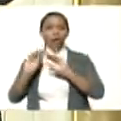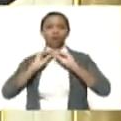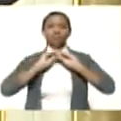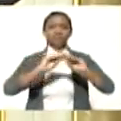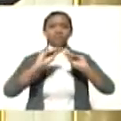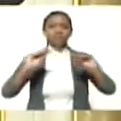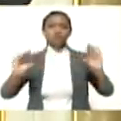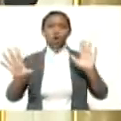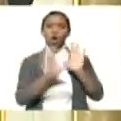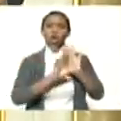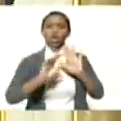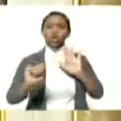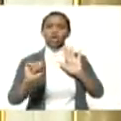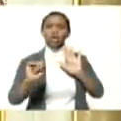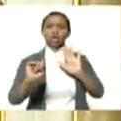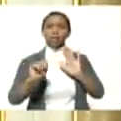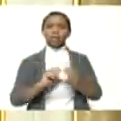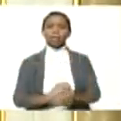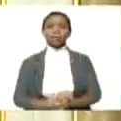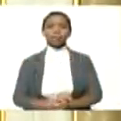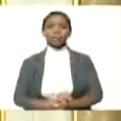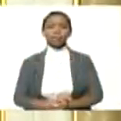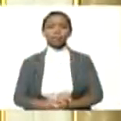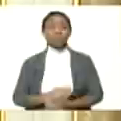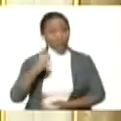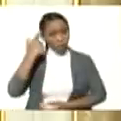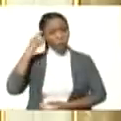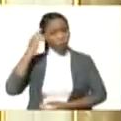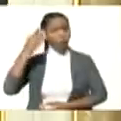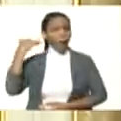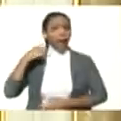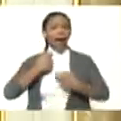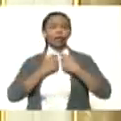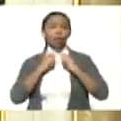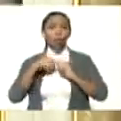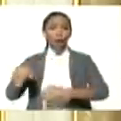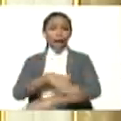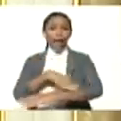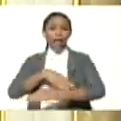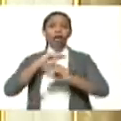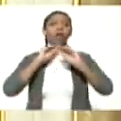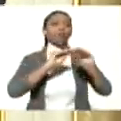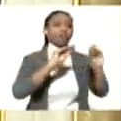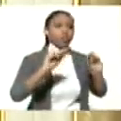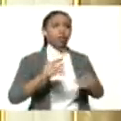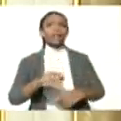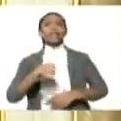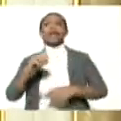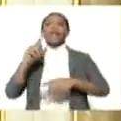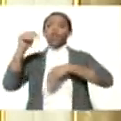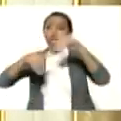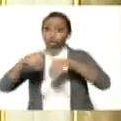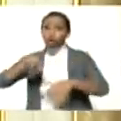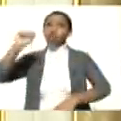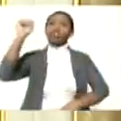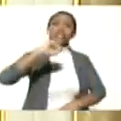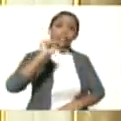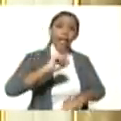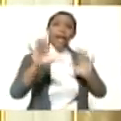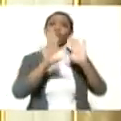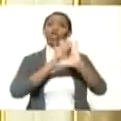a la constituyente. Y recuerdo con Aristóbulo en las calles llamando a votar por el sí a la